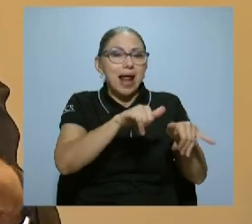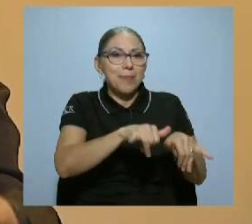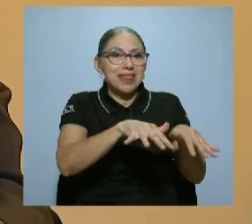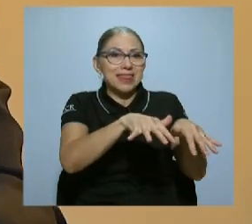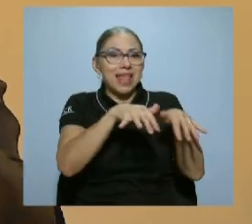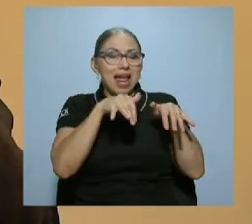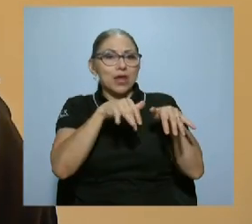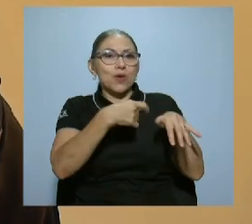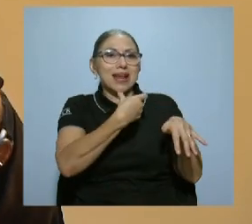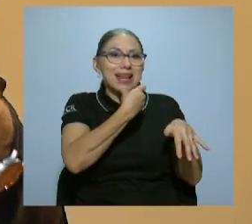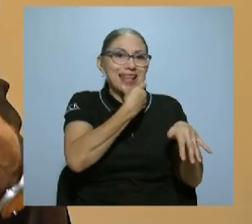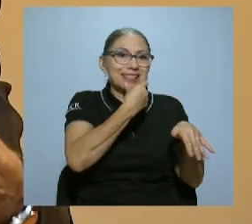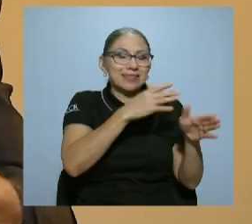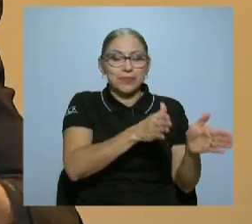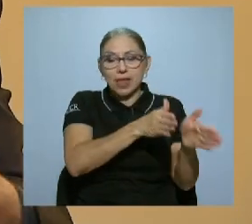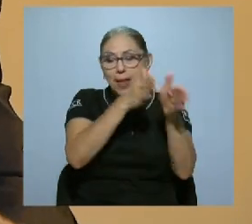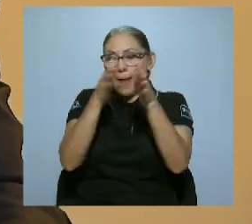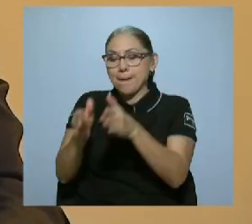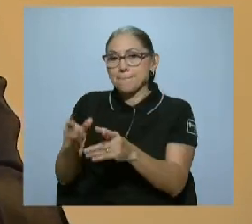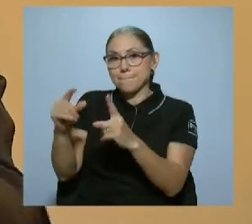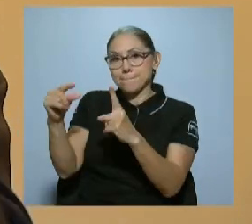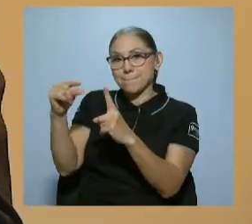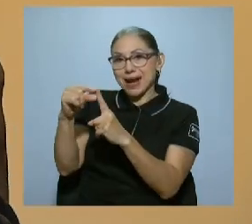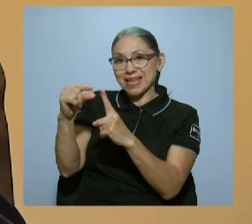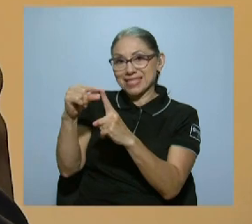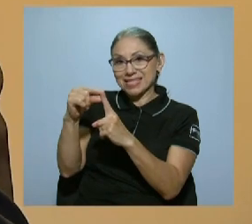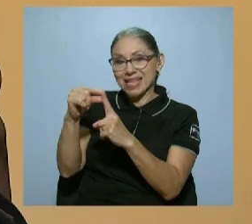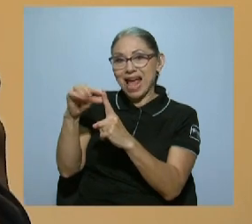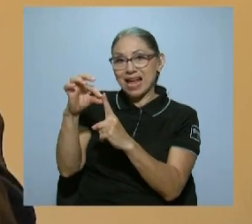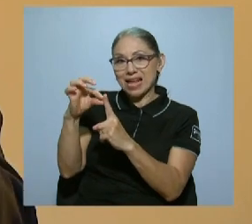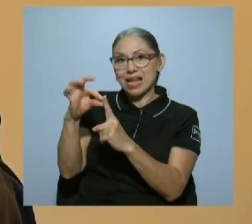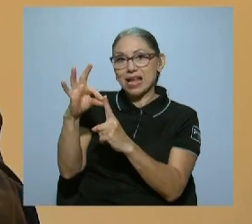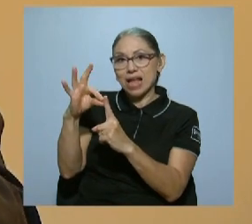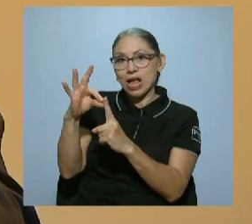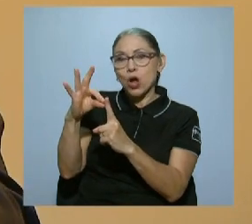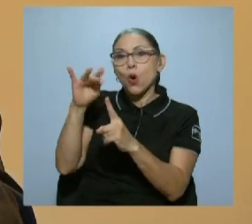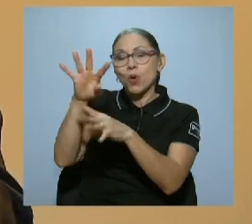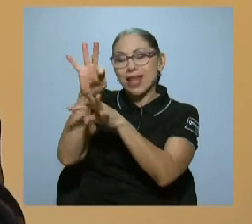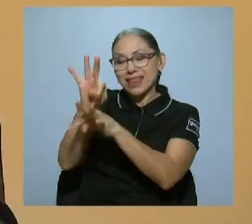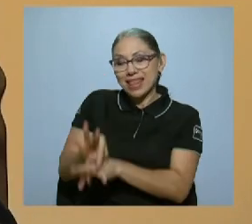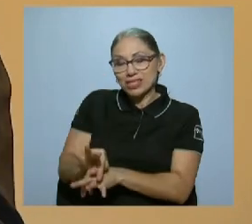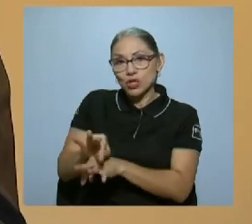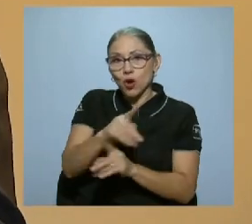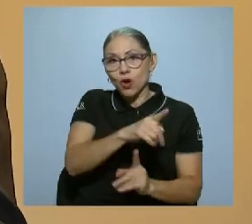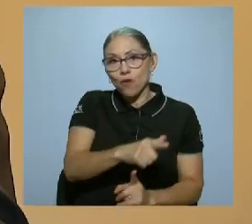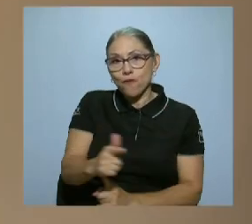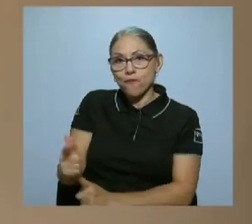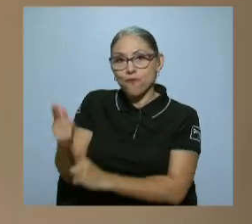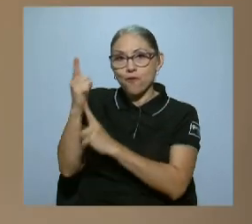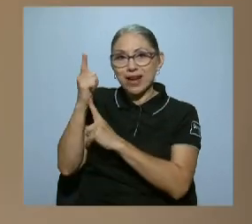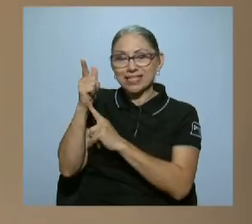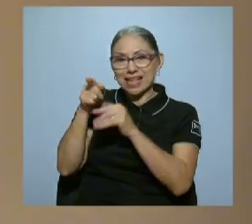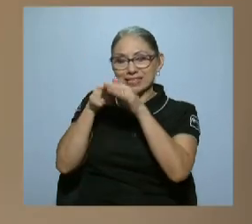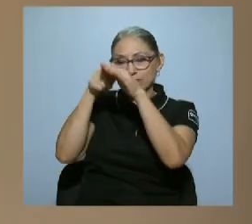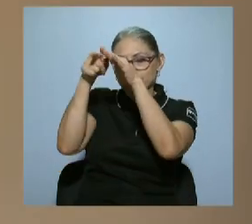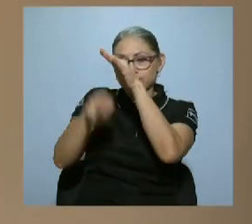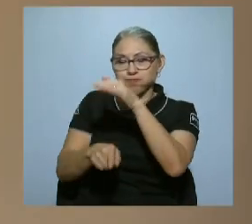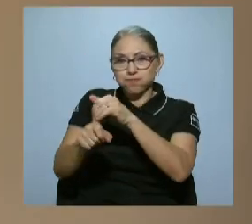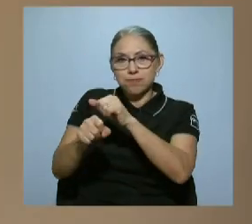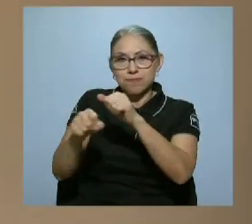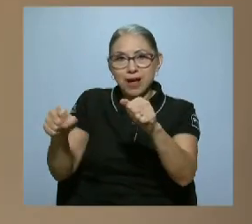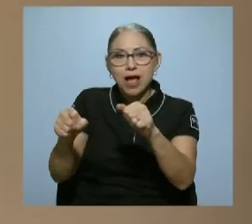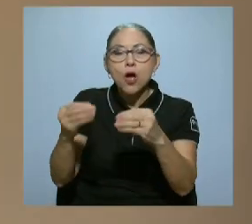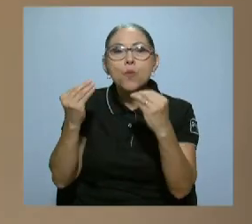bien una tradición en la que las Fuerzas Armadas tienen una gran influencia e importancia, particularmente